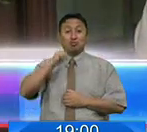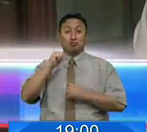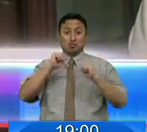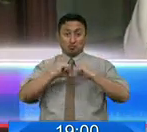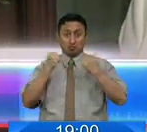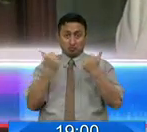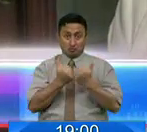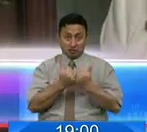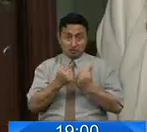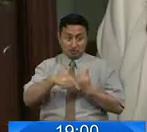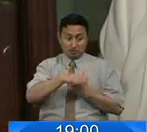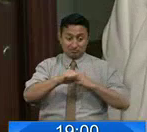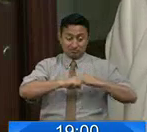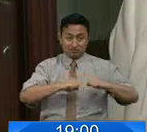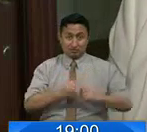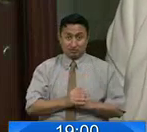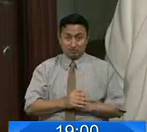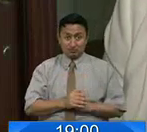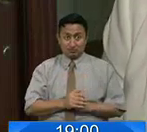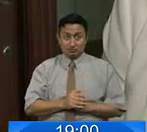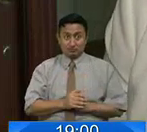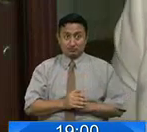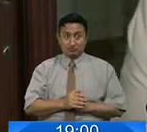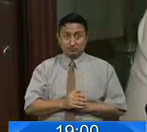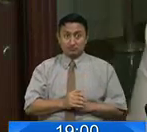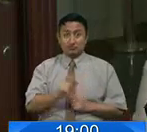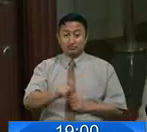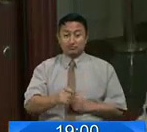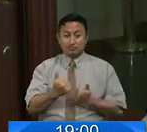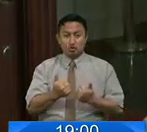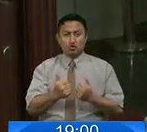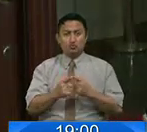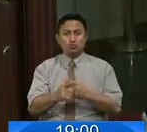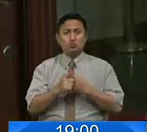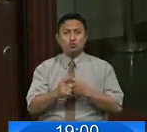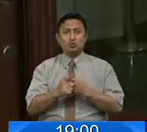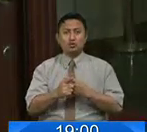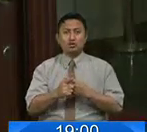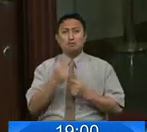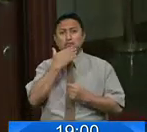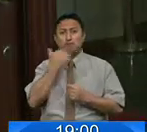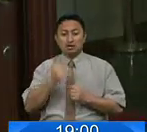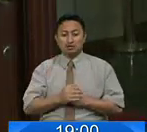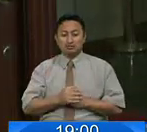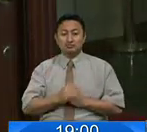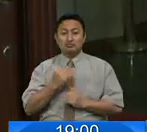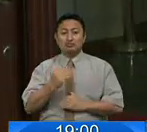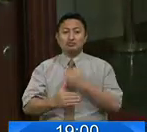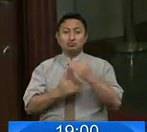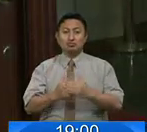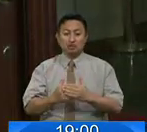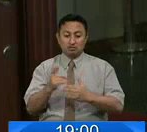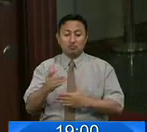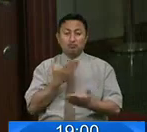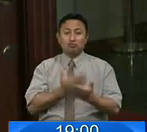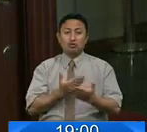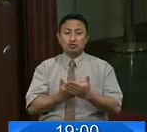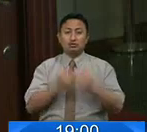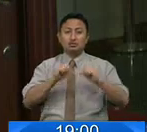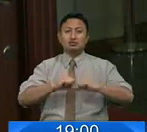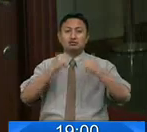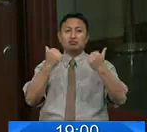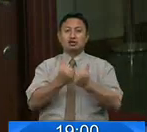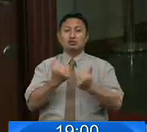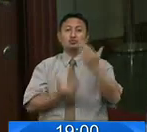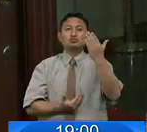asamblea nacional sienta la premisa fundamental para que avance la propuesta de la asamblea